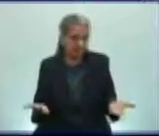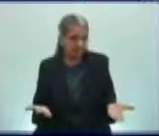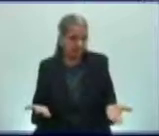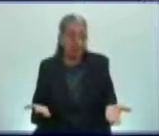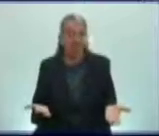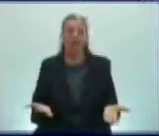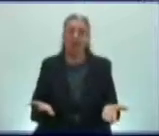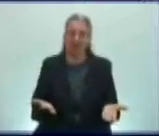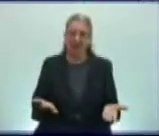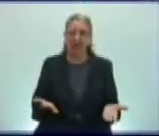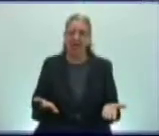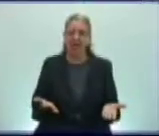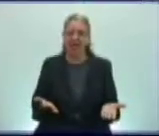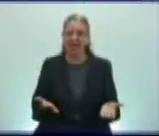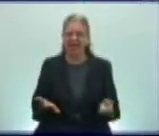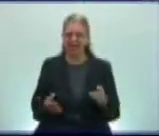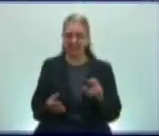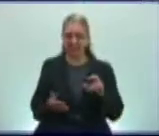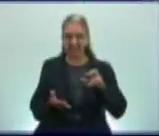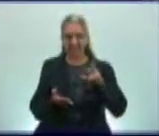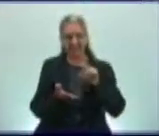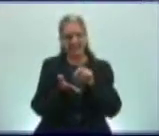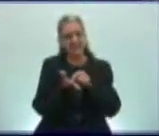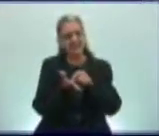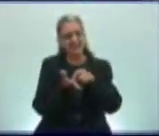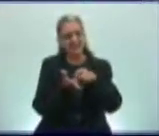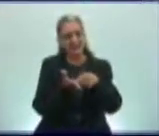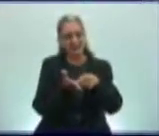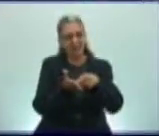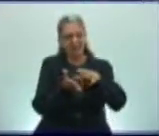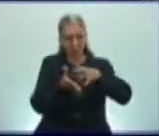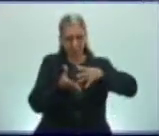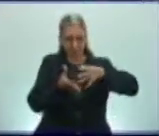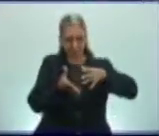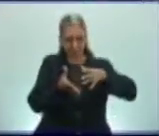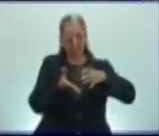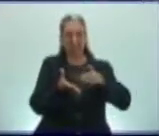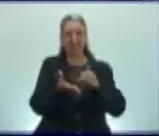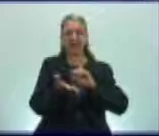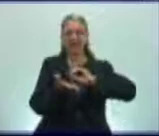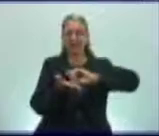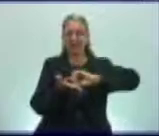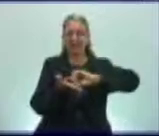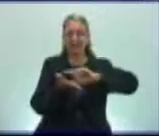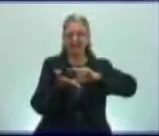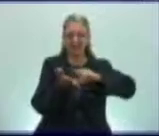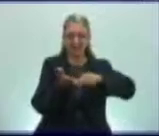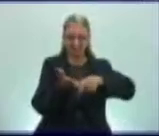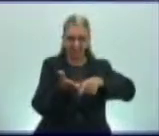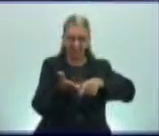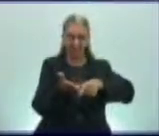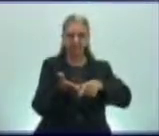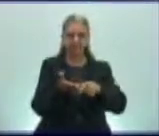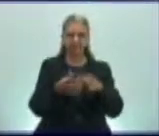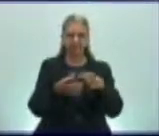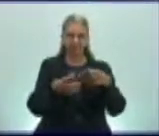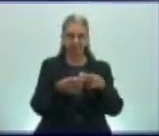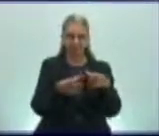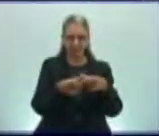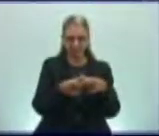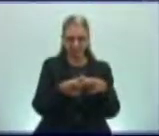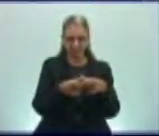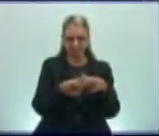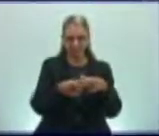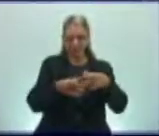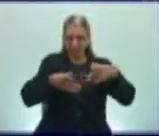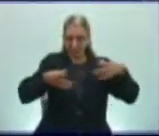que determinar: el radio del borde superior y el diámetro del borde inferior. Pero ya ustedes conocen el